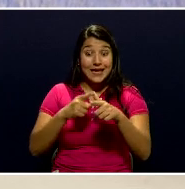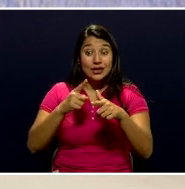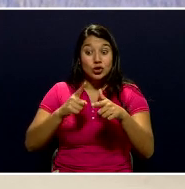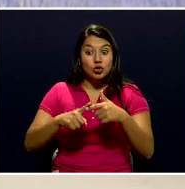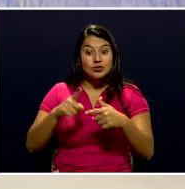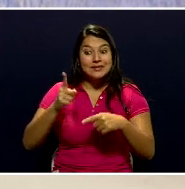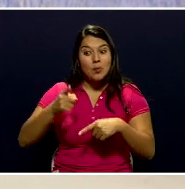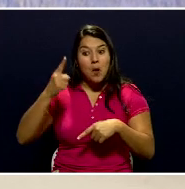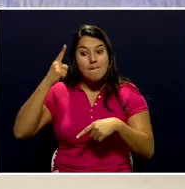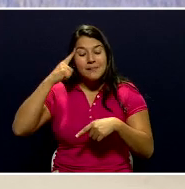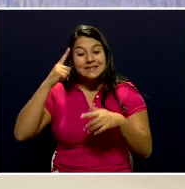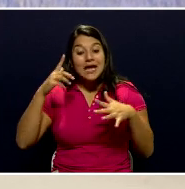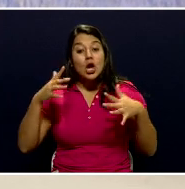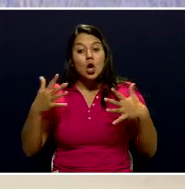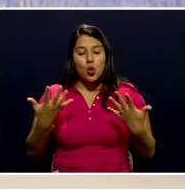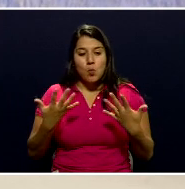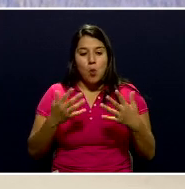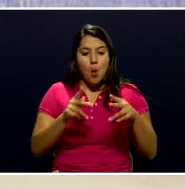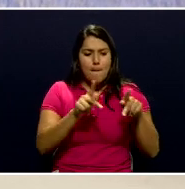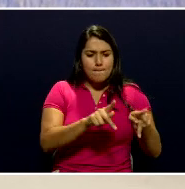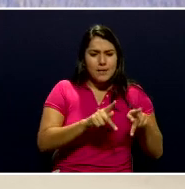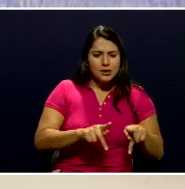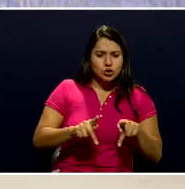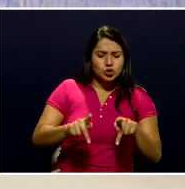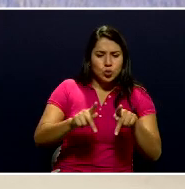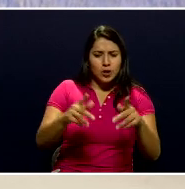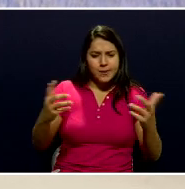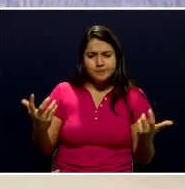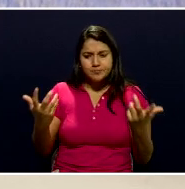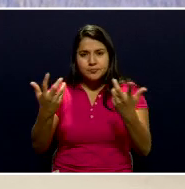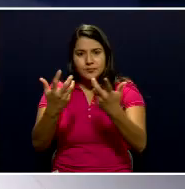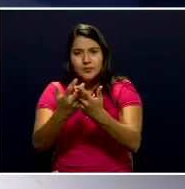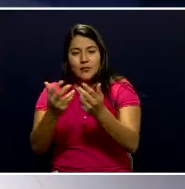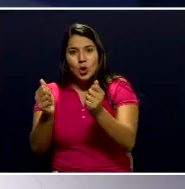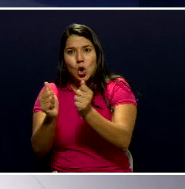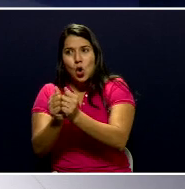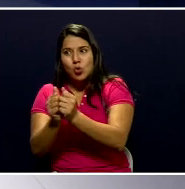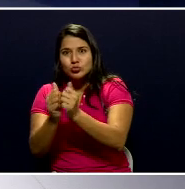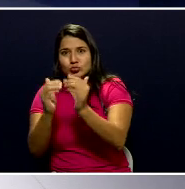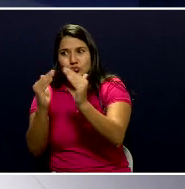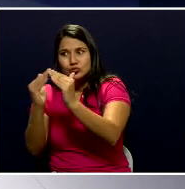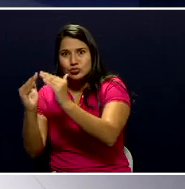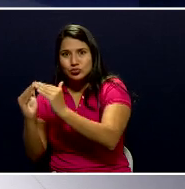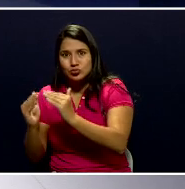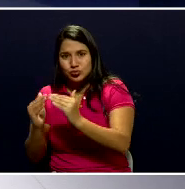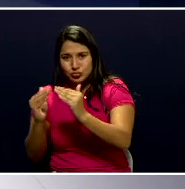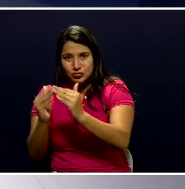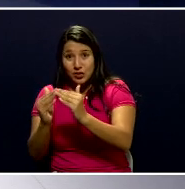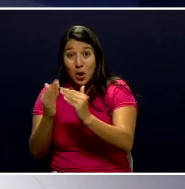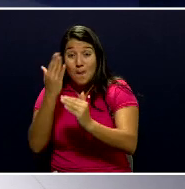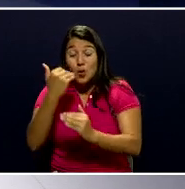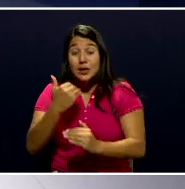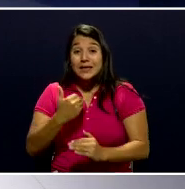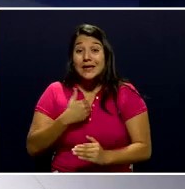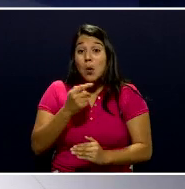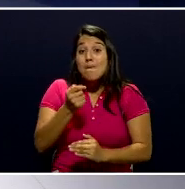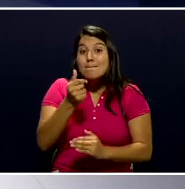convivir con los entornos urbanos, con la escasez de recursos que tenemos en nuestras ciudades?